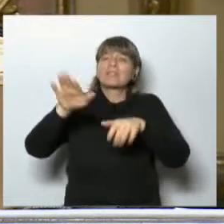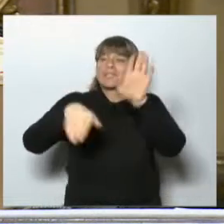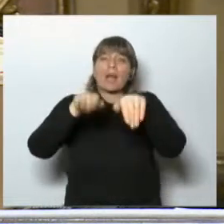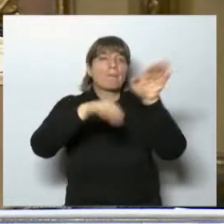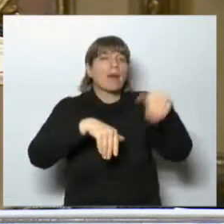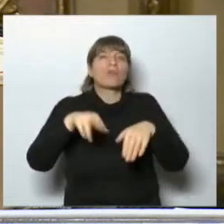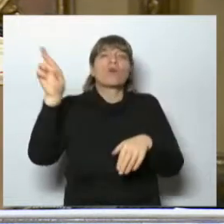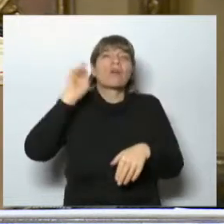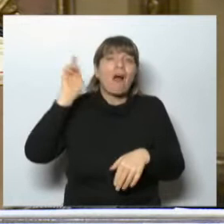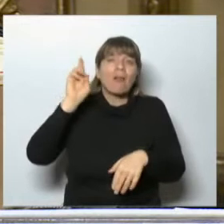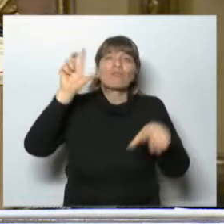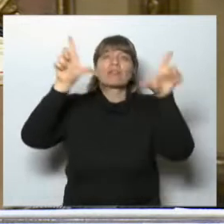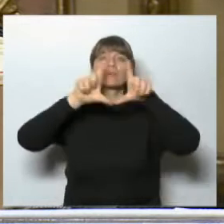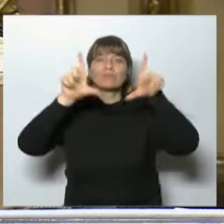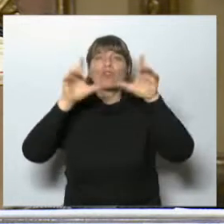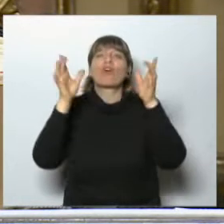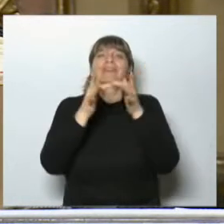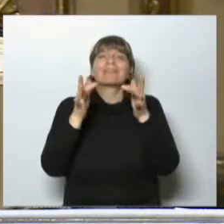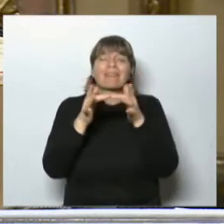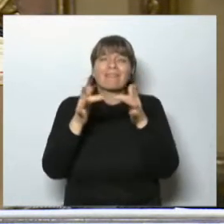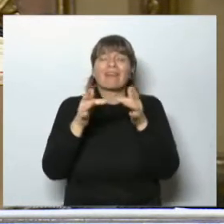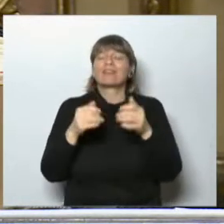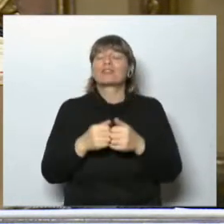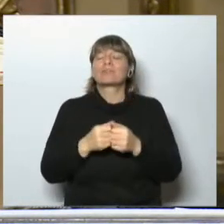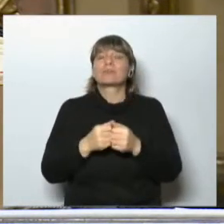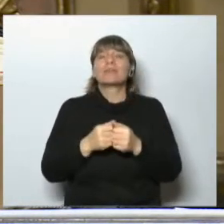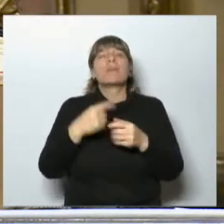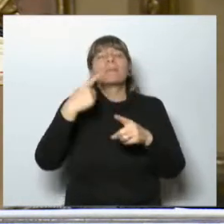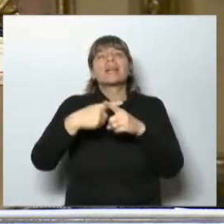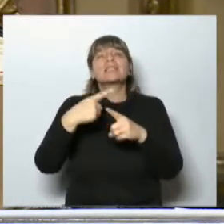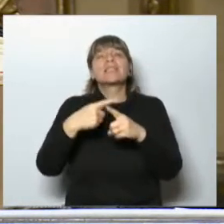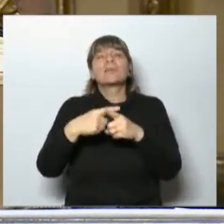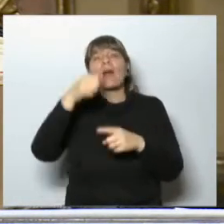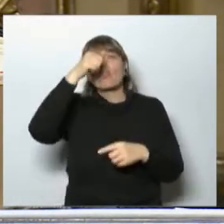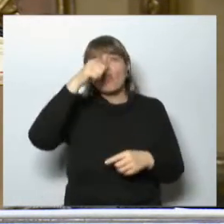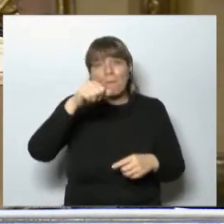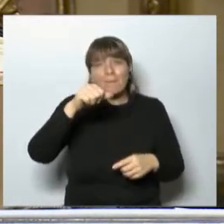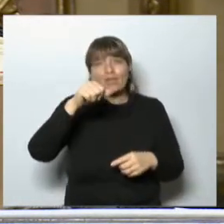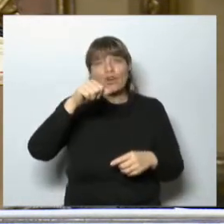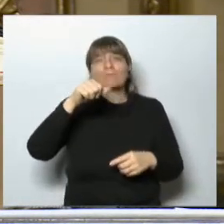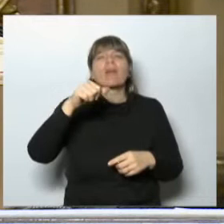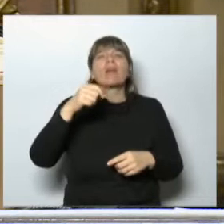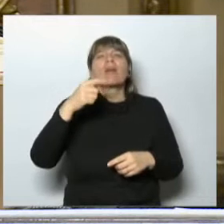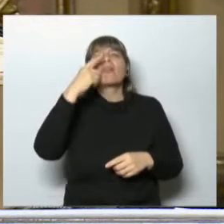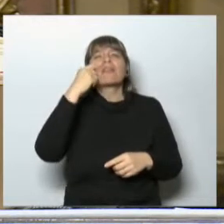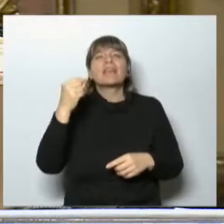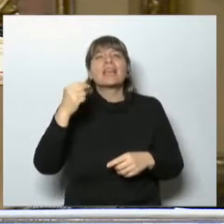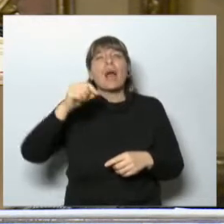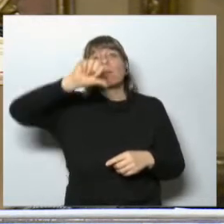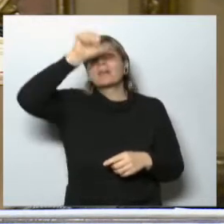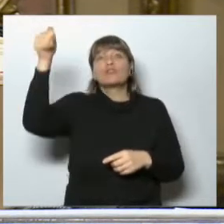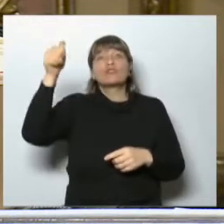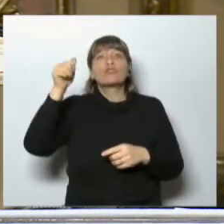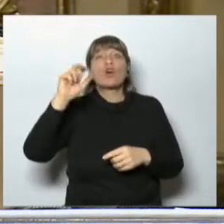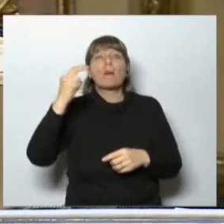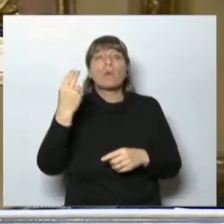de la radio, la televisión y las redes sociales, para celebrar el domingo, el día en que Cristo ha vencido a la